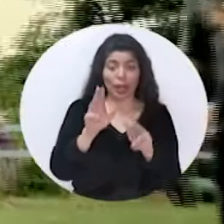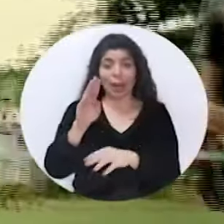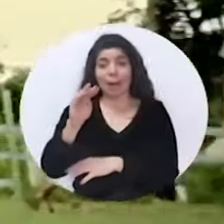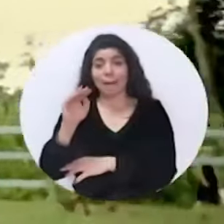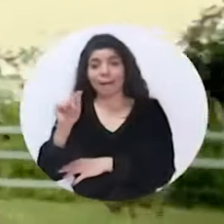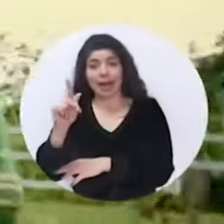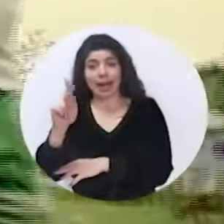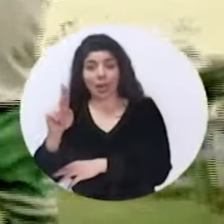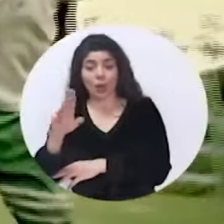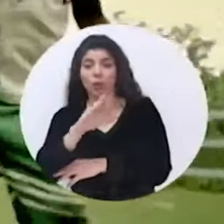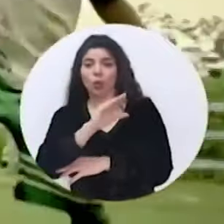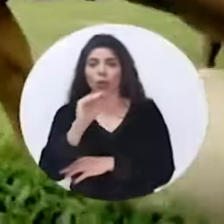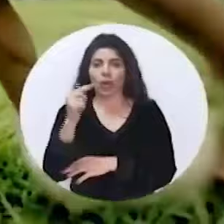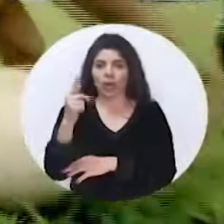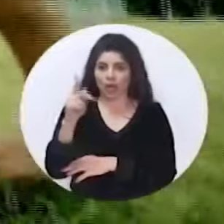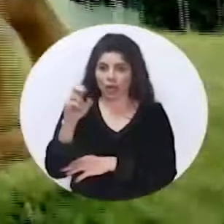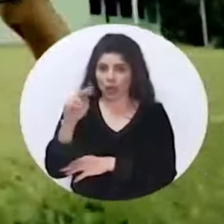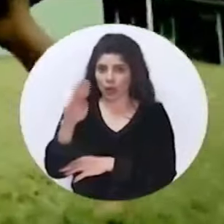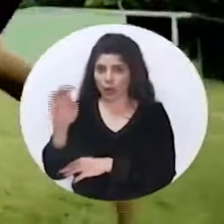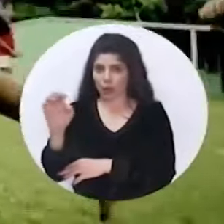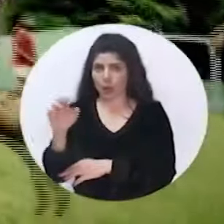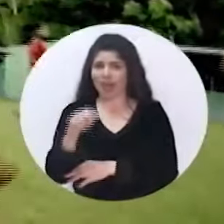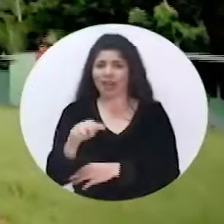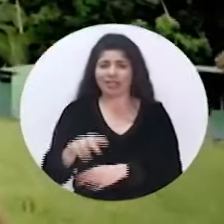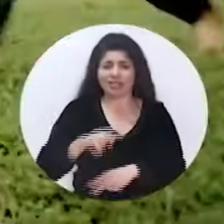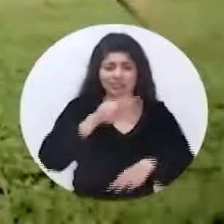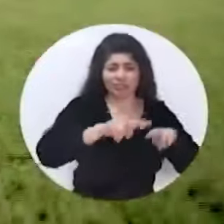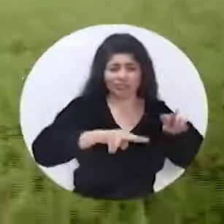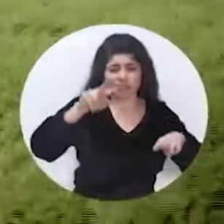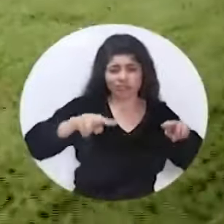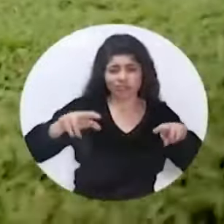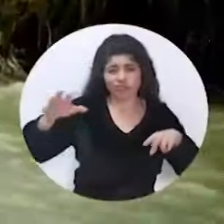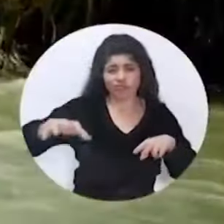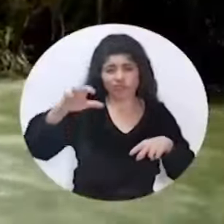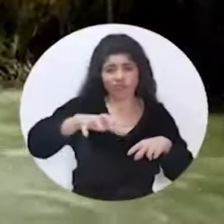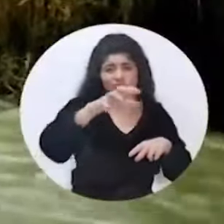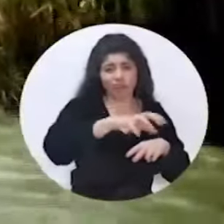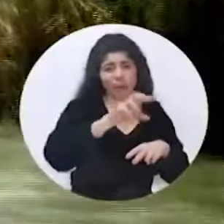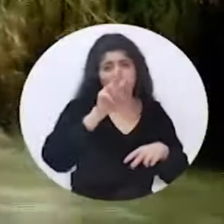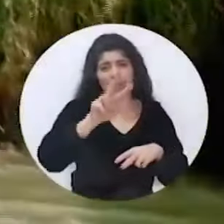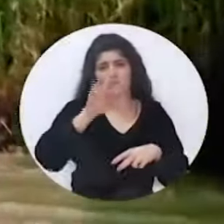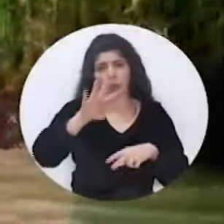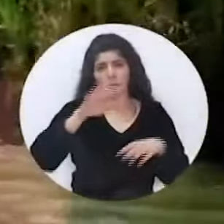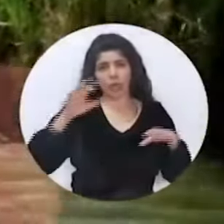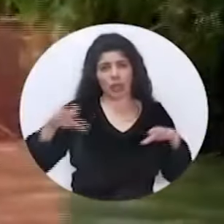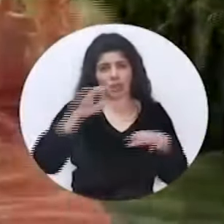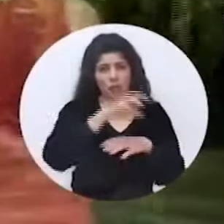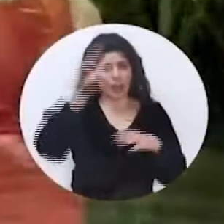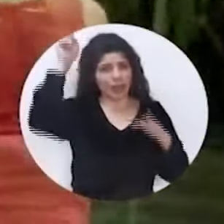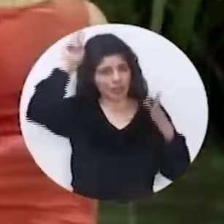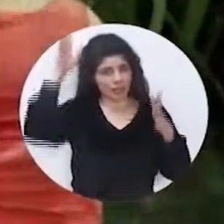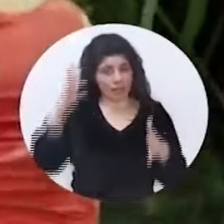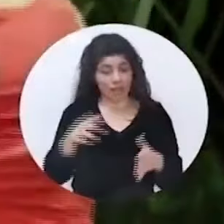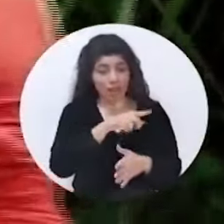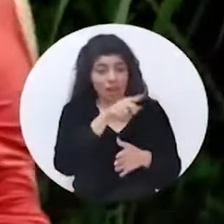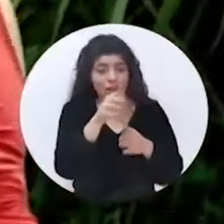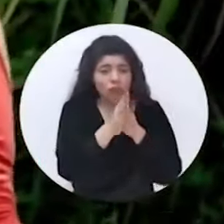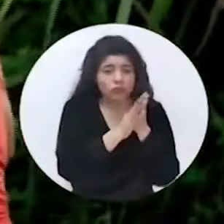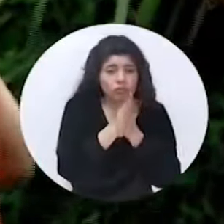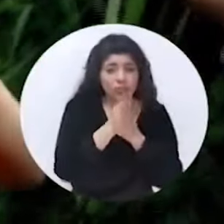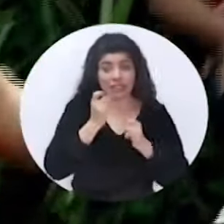la acción autónoma de los pueblos indígenas para formular y perseguir un plan de vida propio. Por otro lado, pretende una planificación